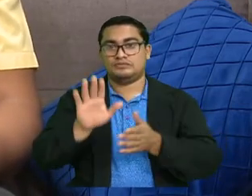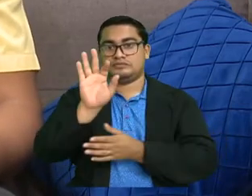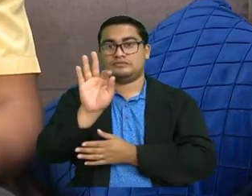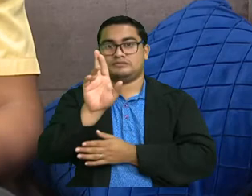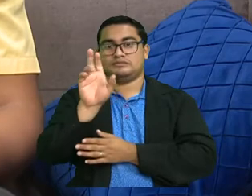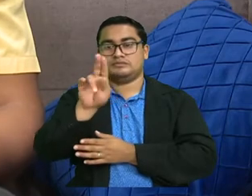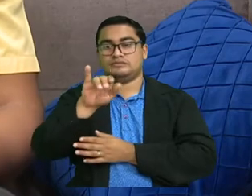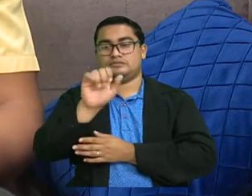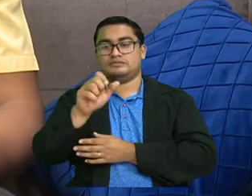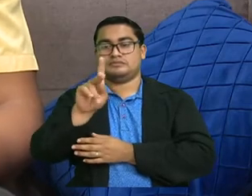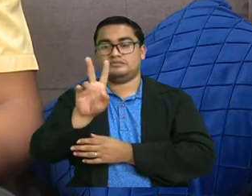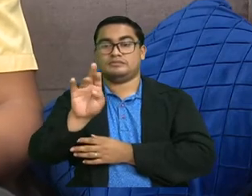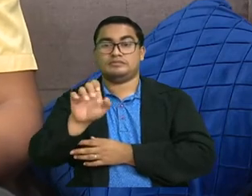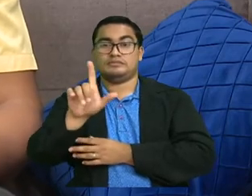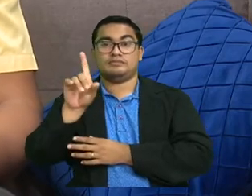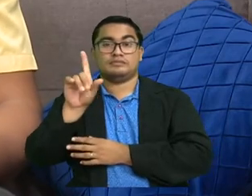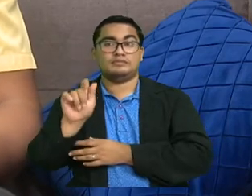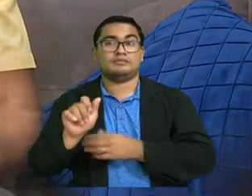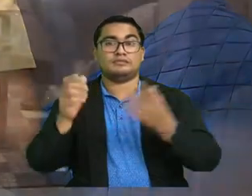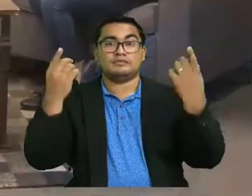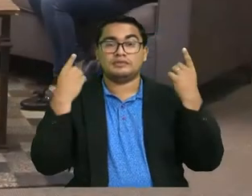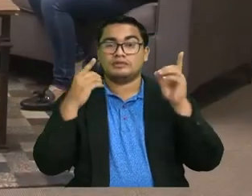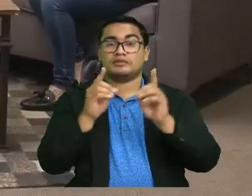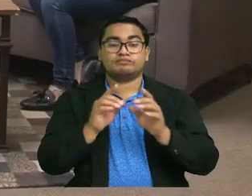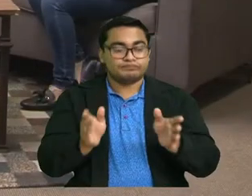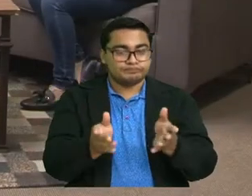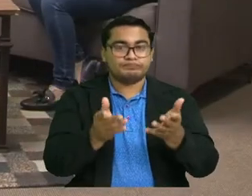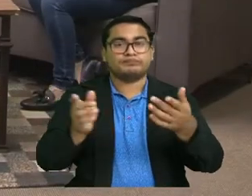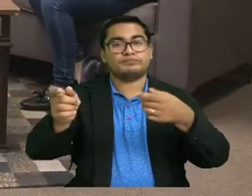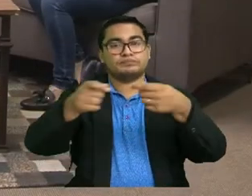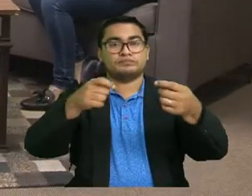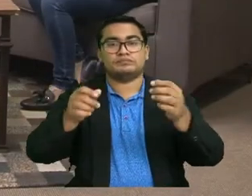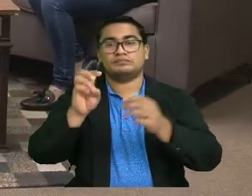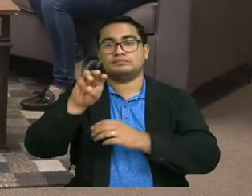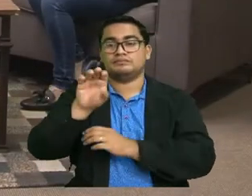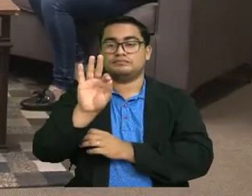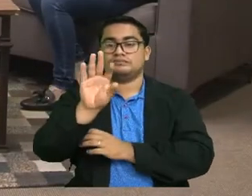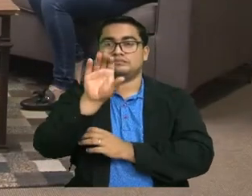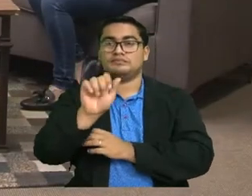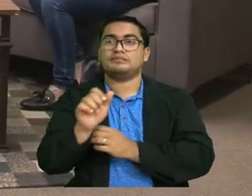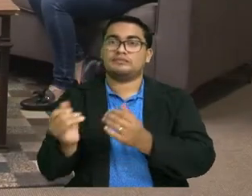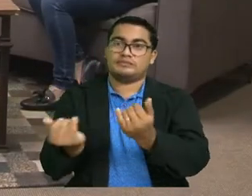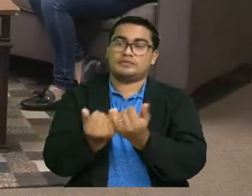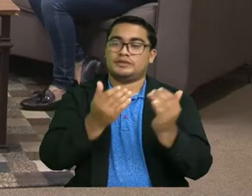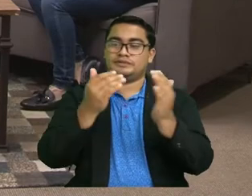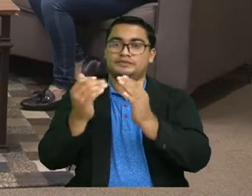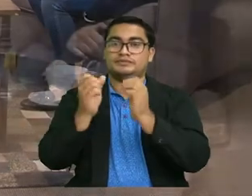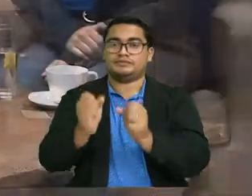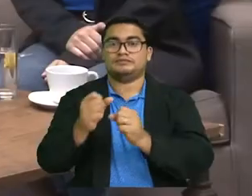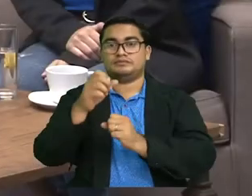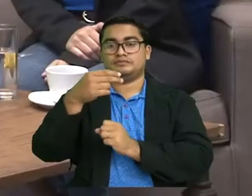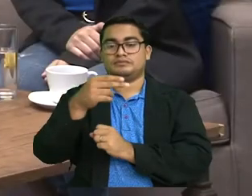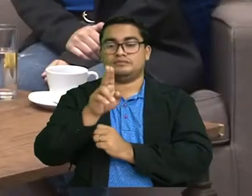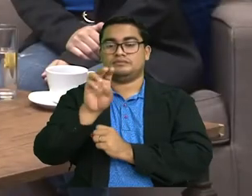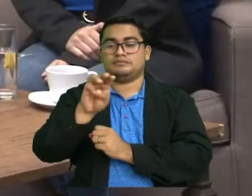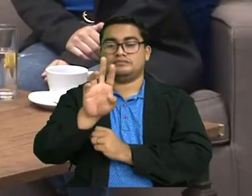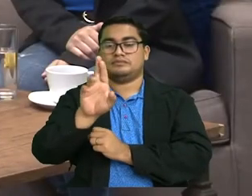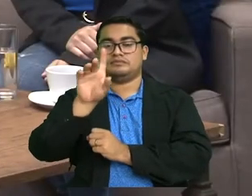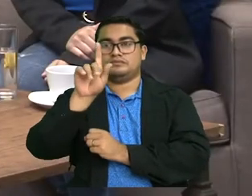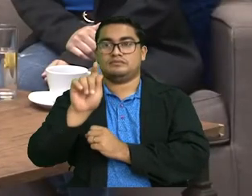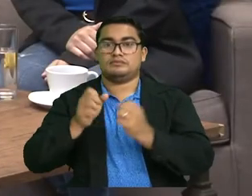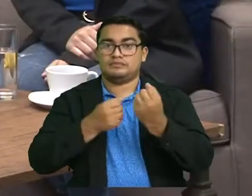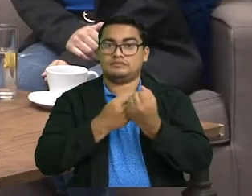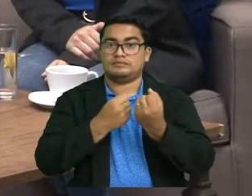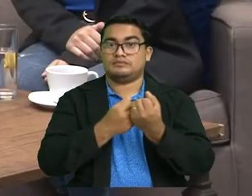directora de promoción y comercialización precisamente del MEPCA. Compañera, bienvenida. También nos acompaña el compañero Humberto González, asesor de la presidencia